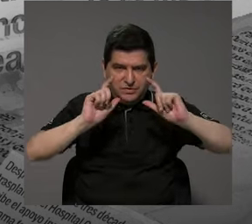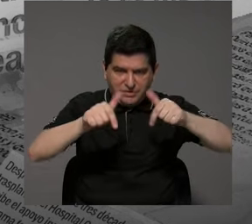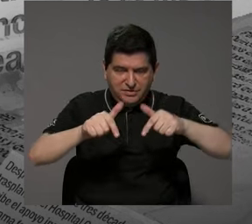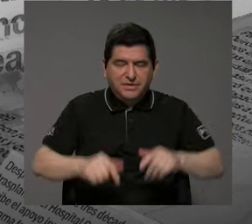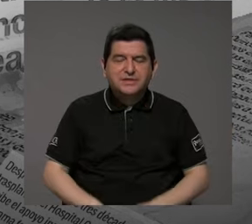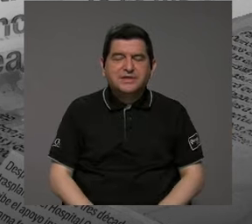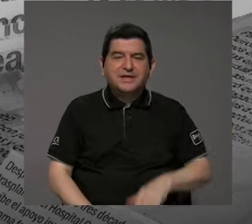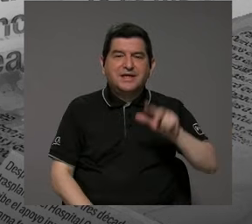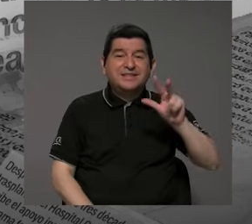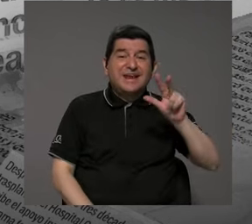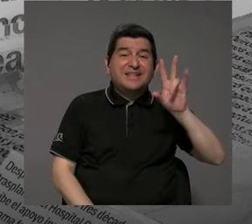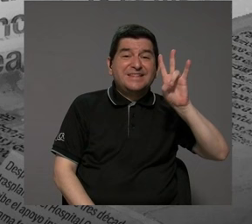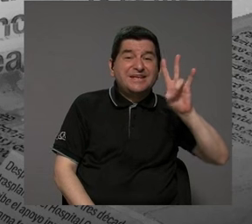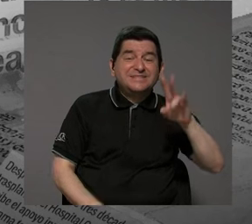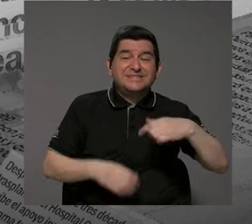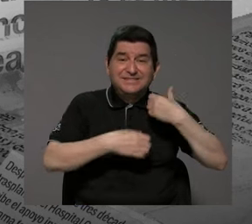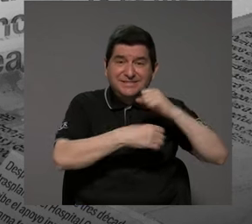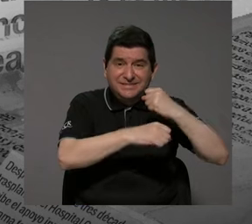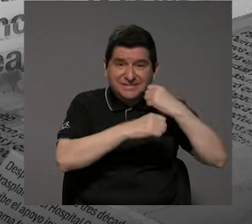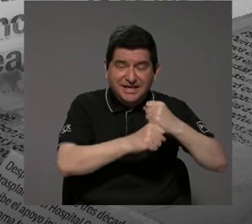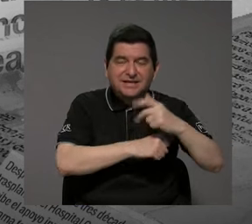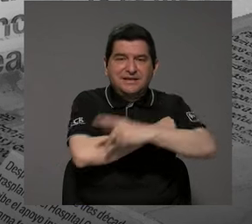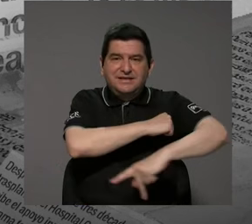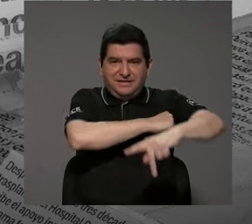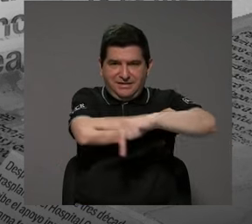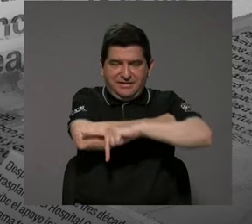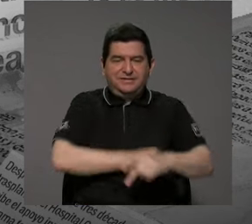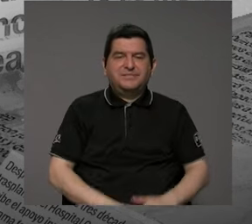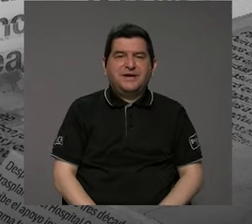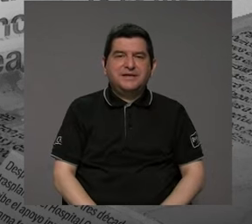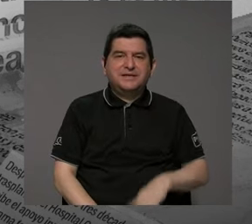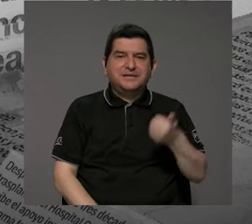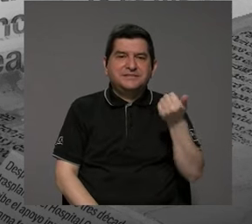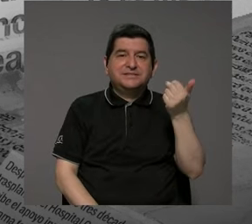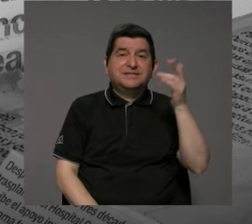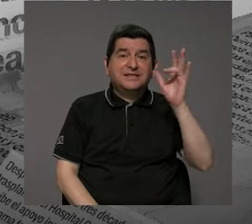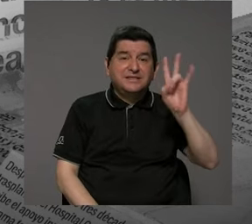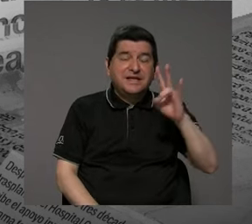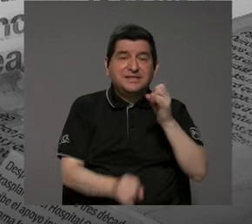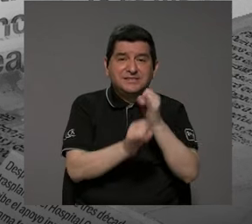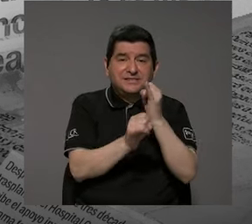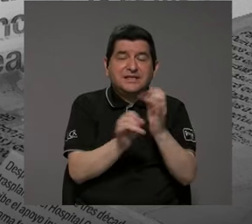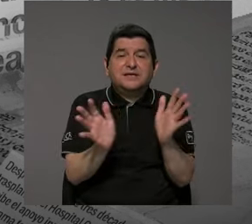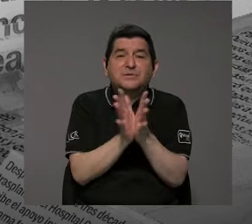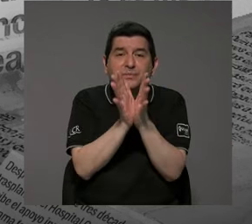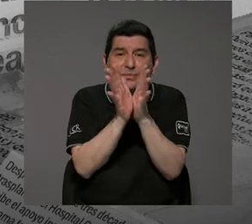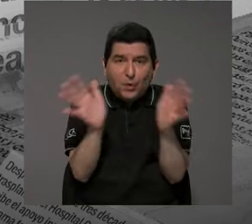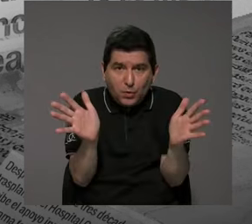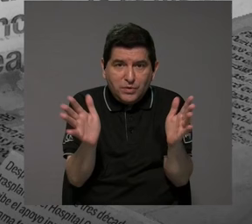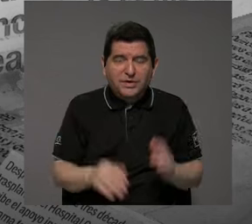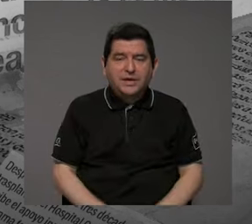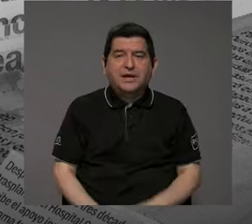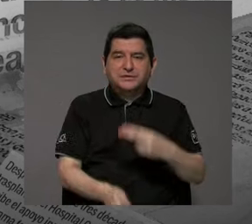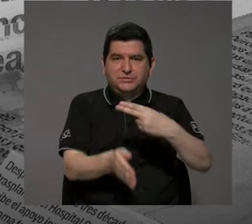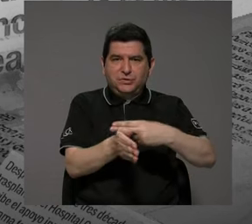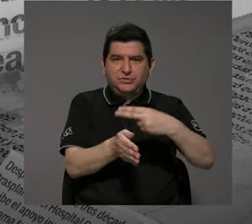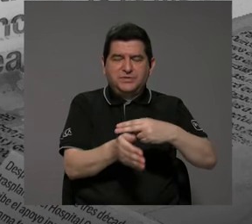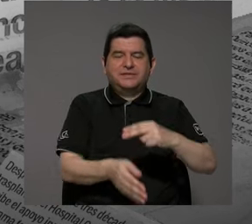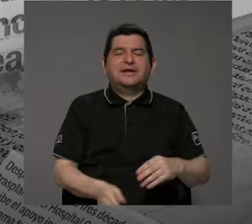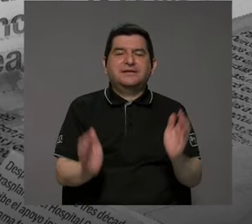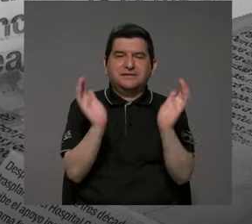sólidos a 37 municipalidades del país y 17 instituciones públicas como hospitales de la